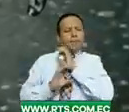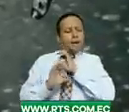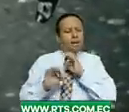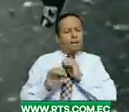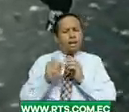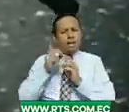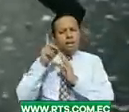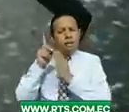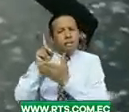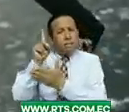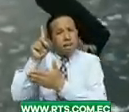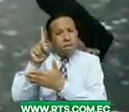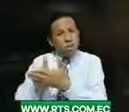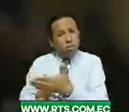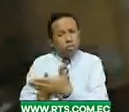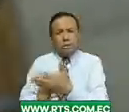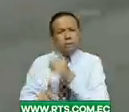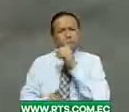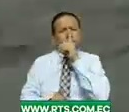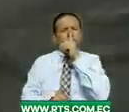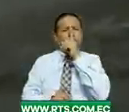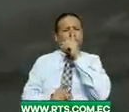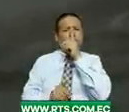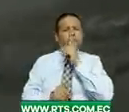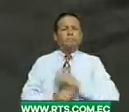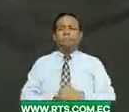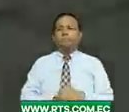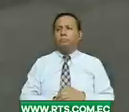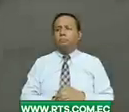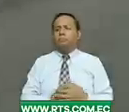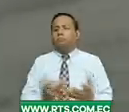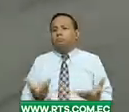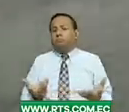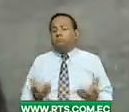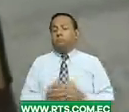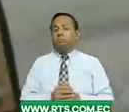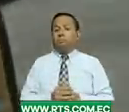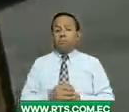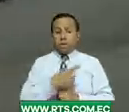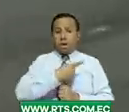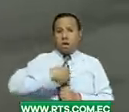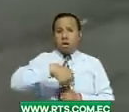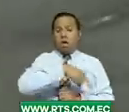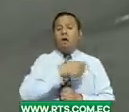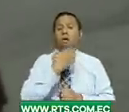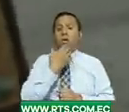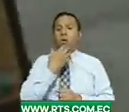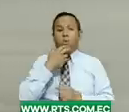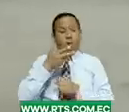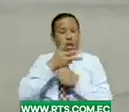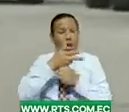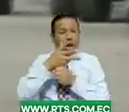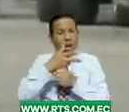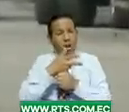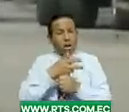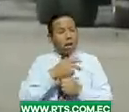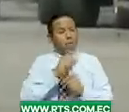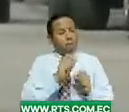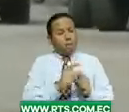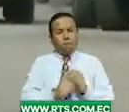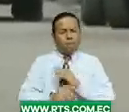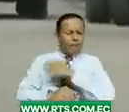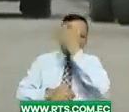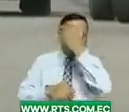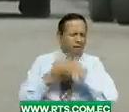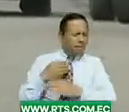mostraron su rechazo ante las cámaras y también ante la presencia de los uniformados. Pero es sorprendente, los familiares no dan